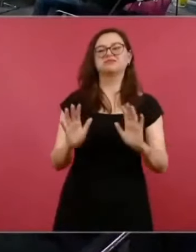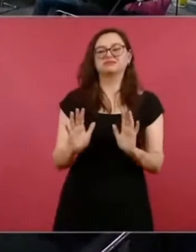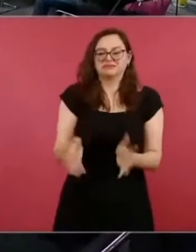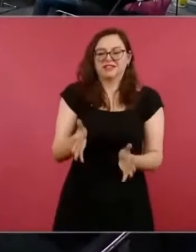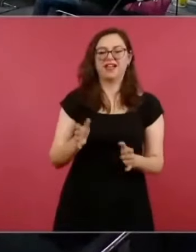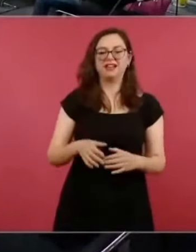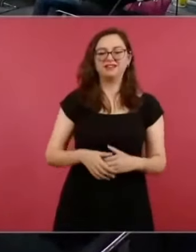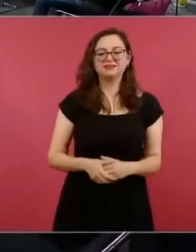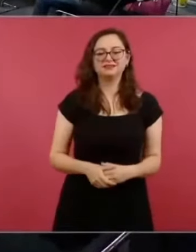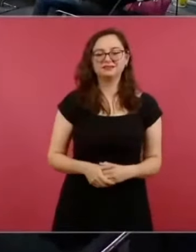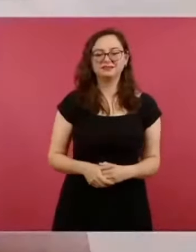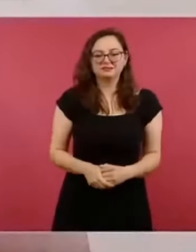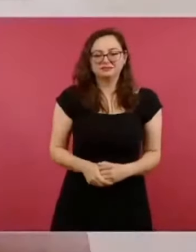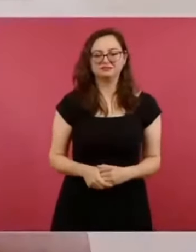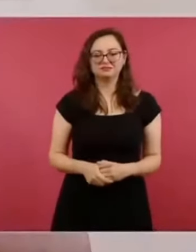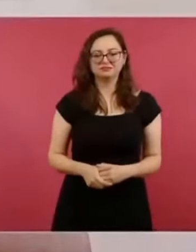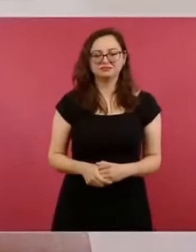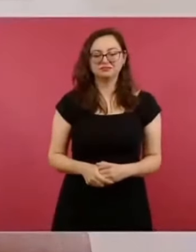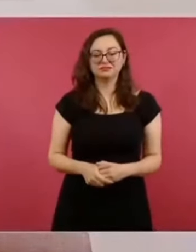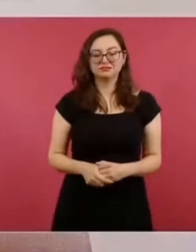Es